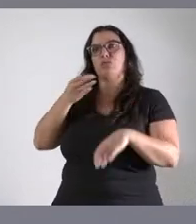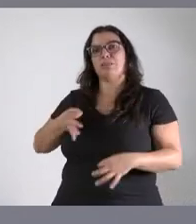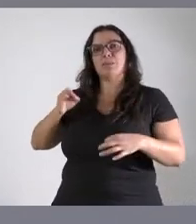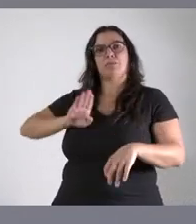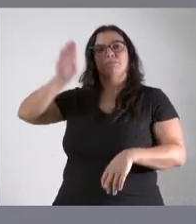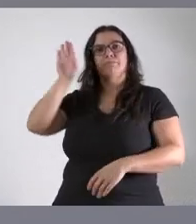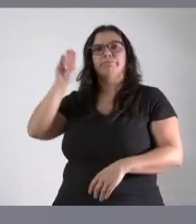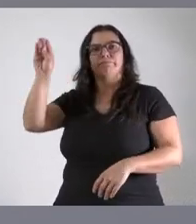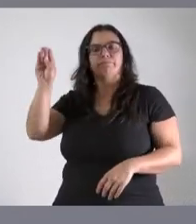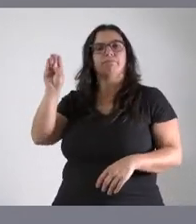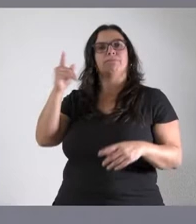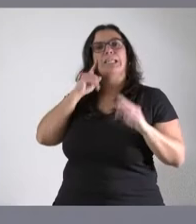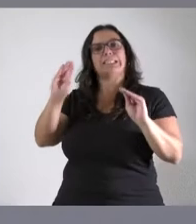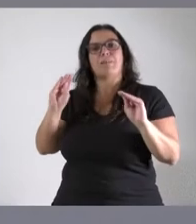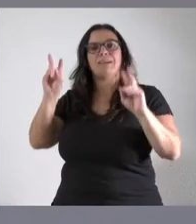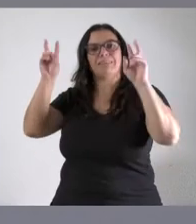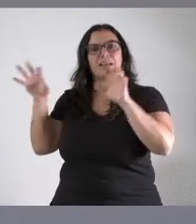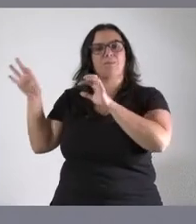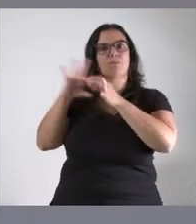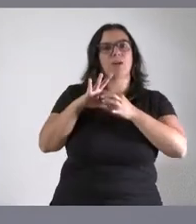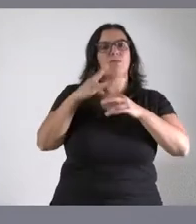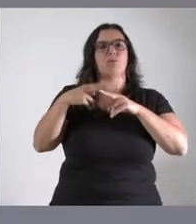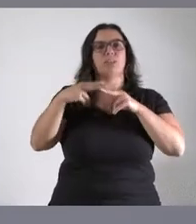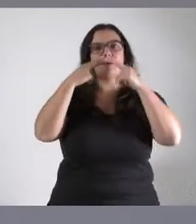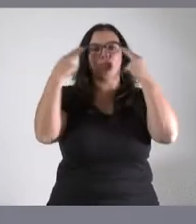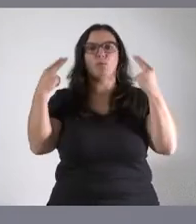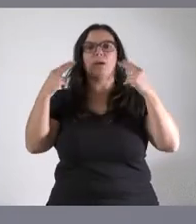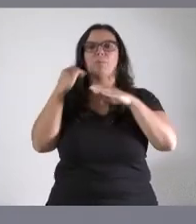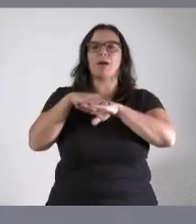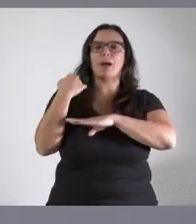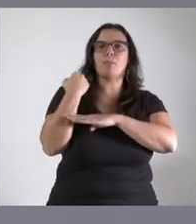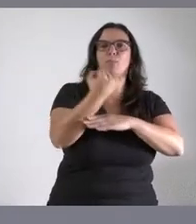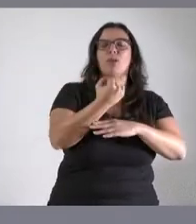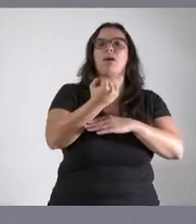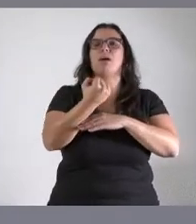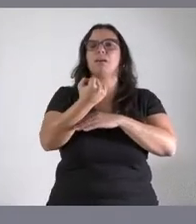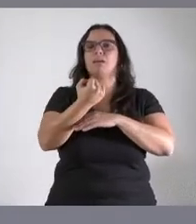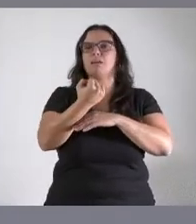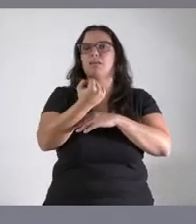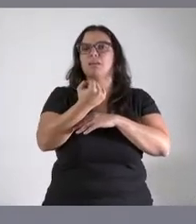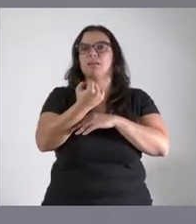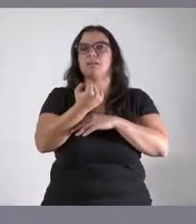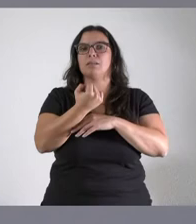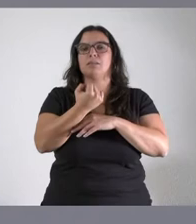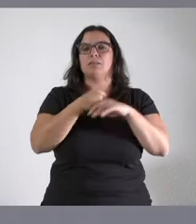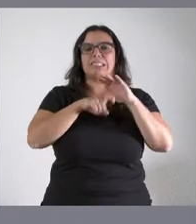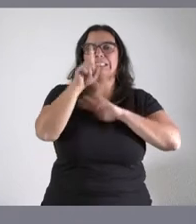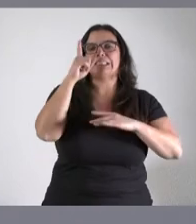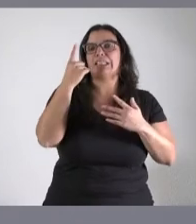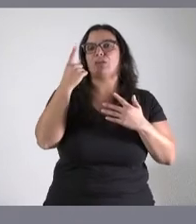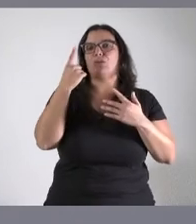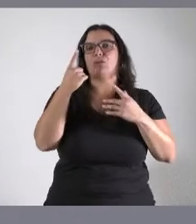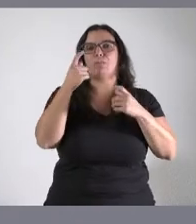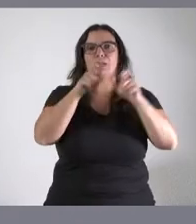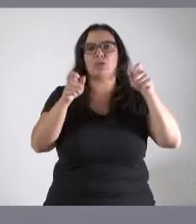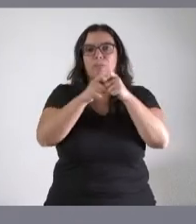esta posición en favor de las políticas públicas que apoyen a el desarrollo de